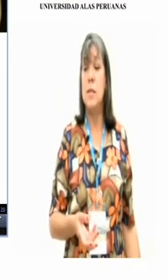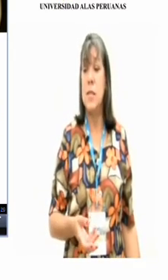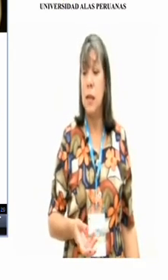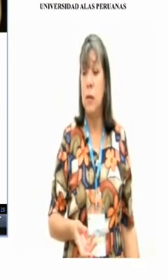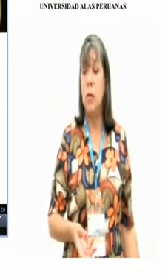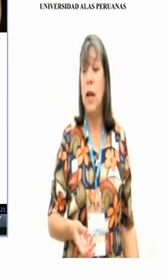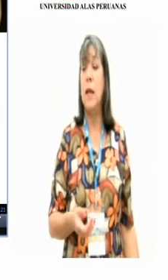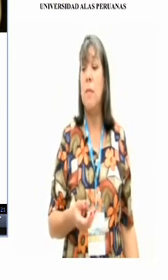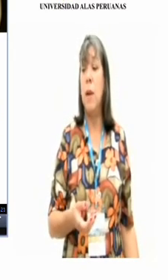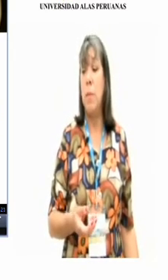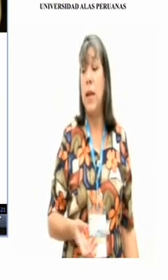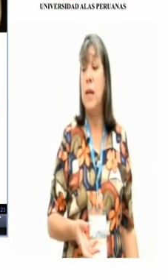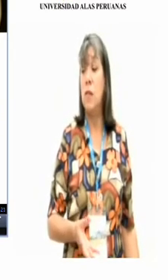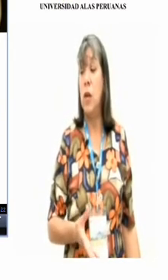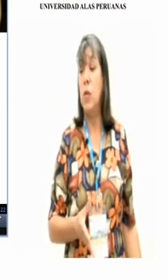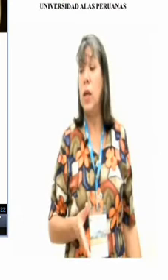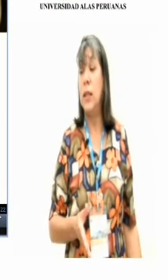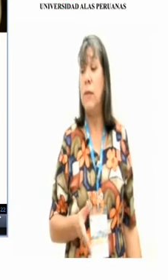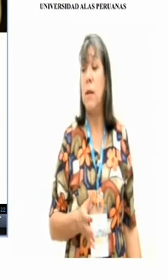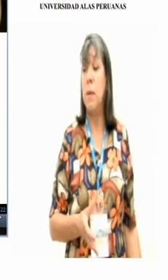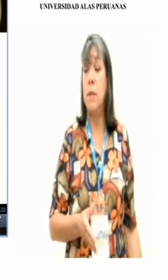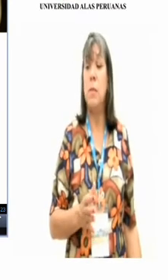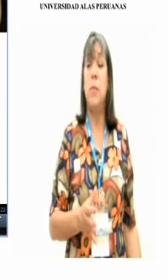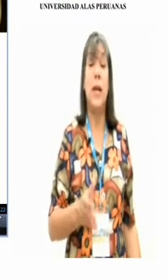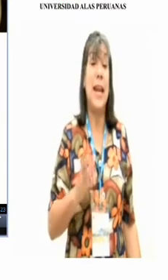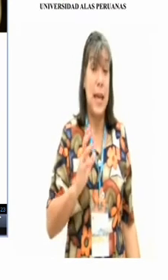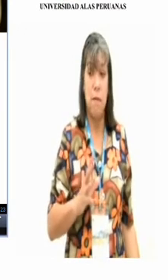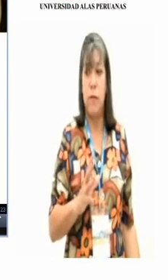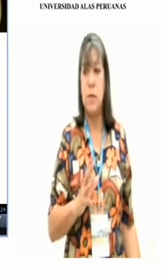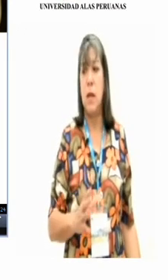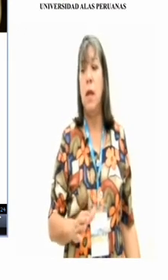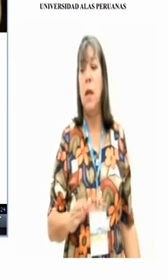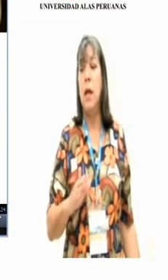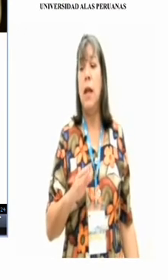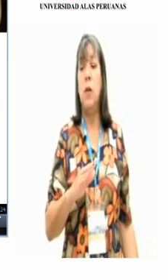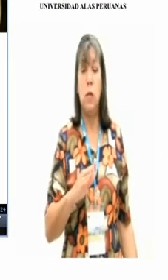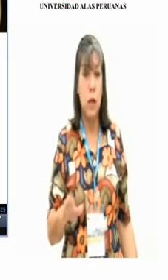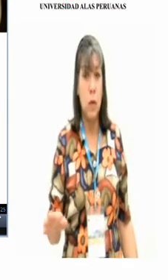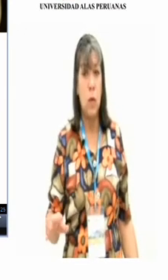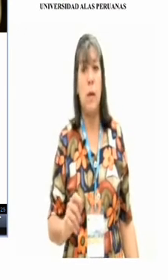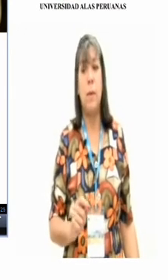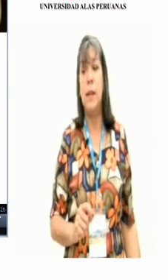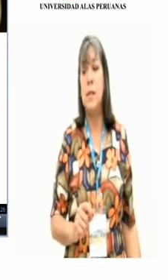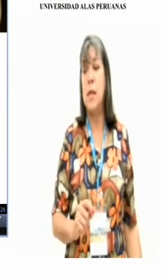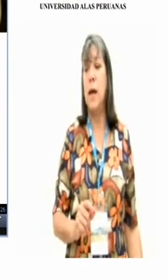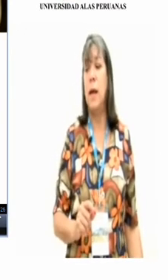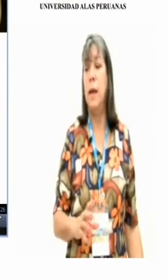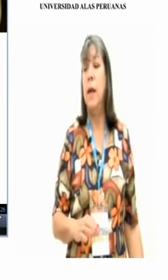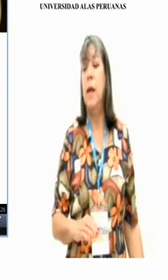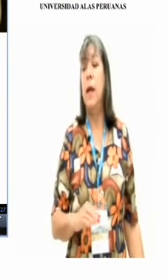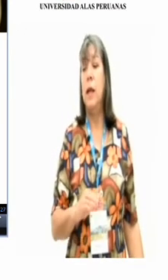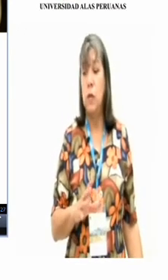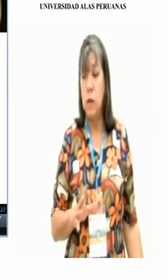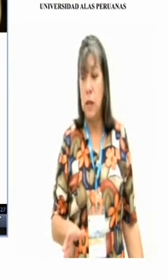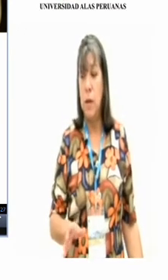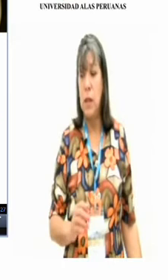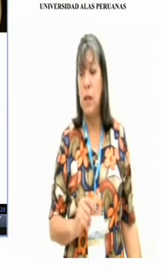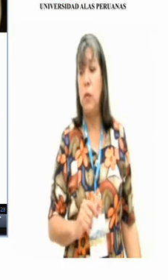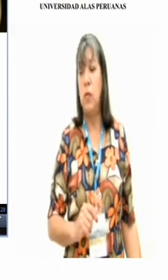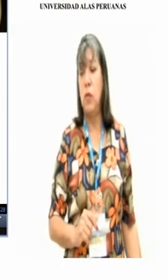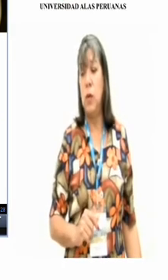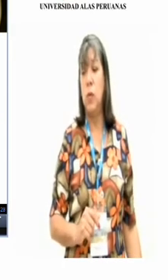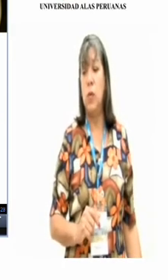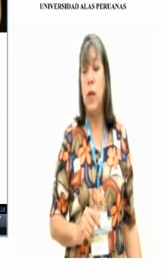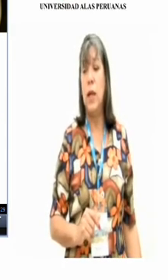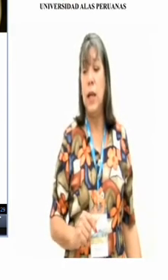didáctico, potenciando las aplicaciones educativas que permite poner énfasis en los círculos de aprendizaje, en los sistemas